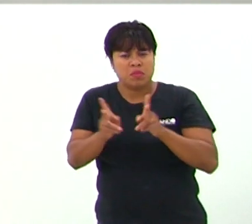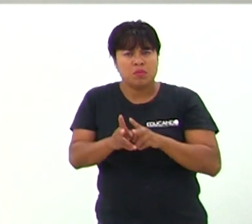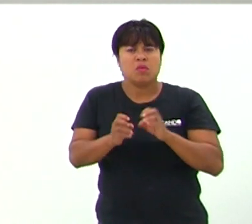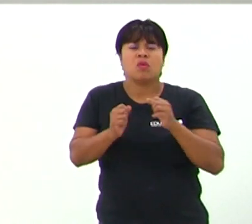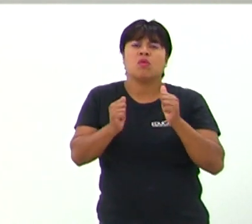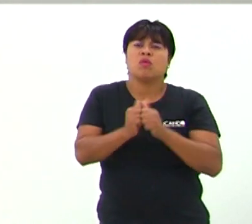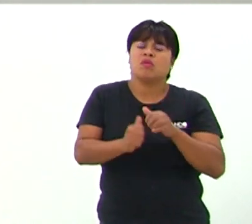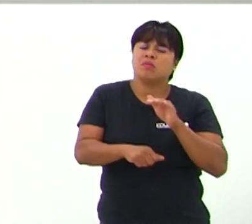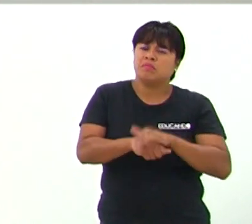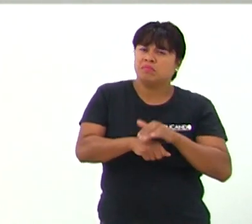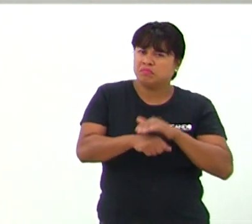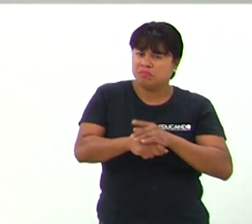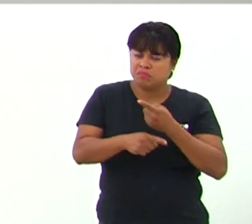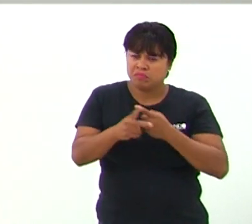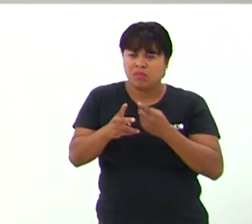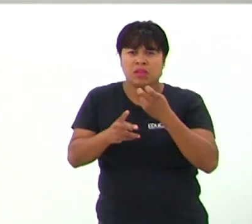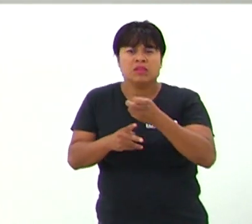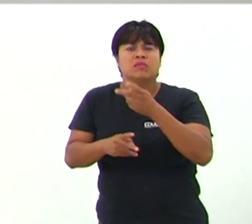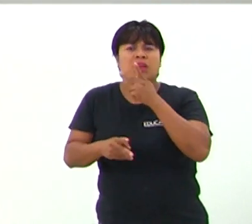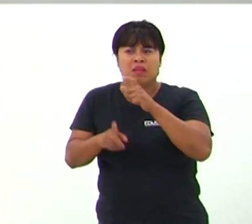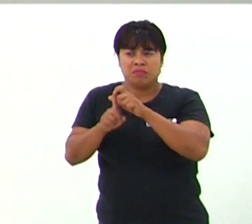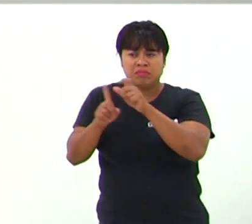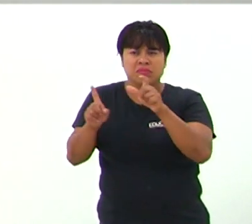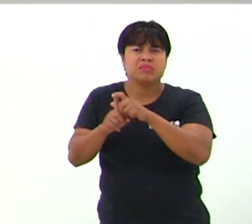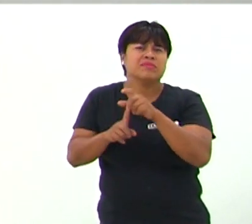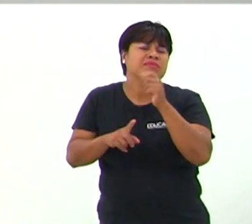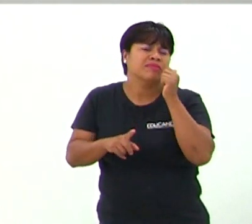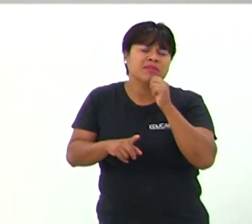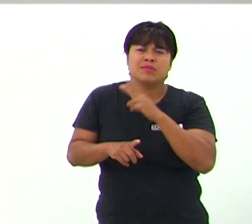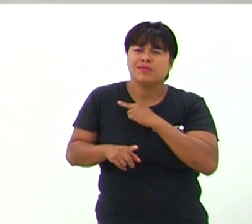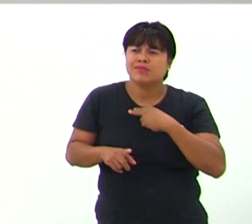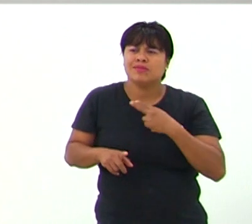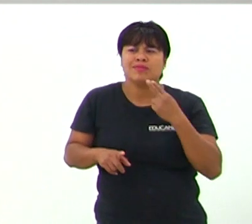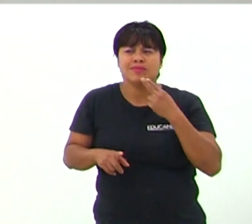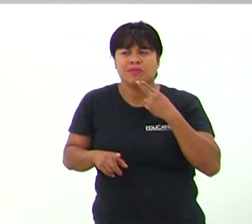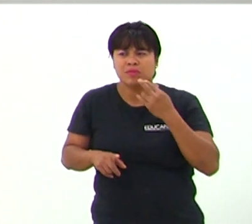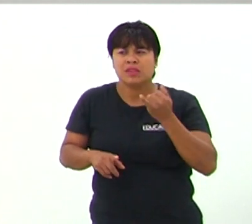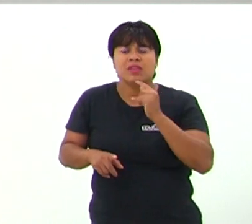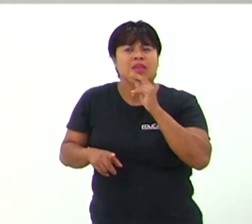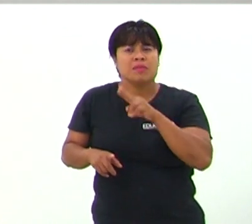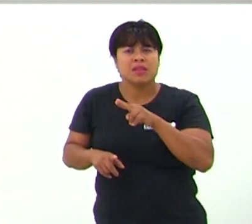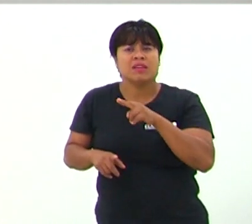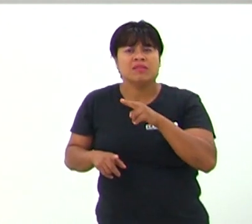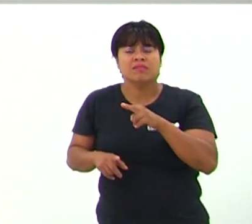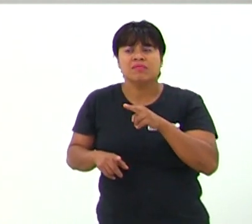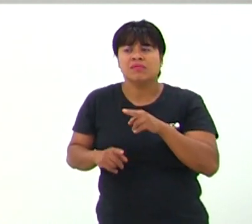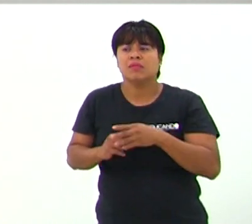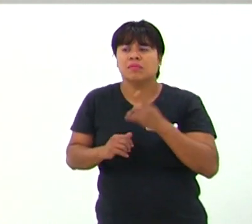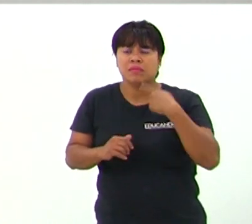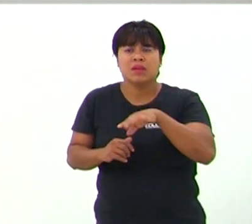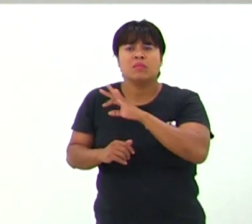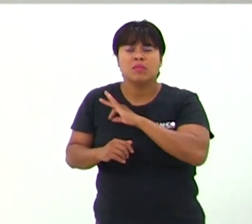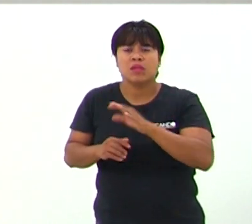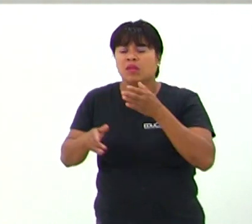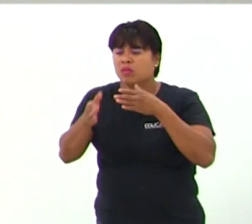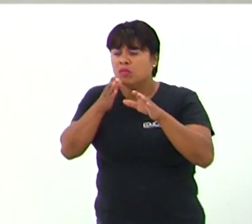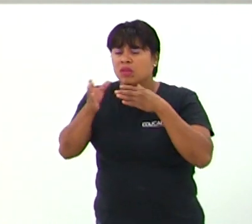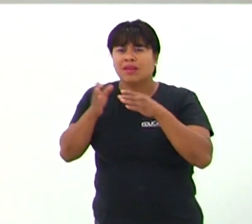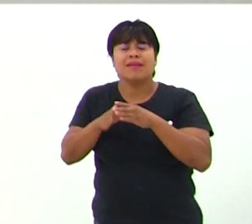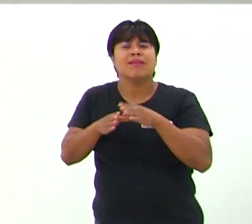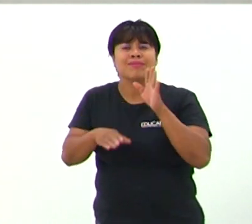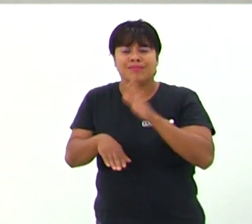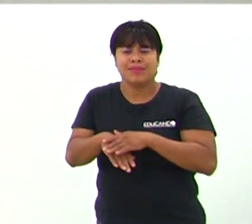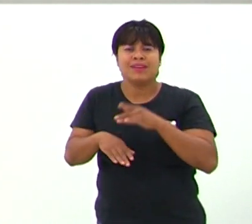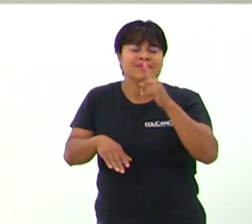con los amigos. Estas frases son muy coloquiales en algún momento y también utilizadas para poder comunicar de